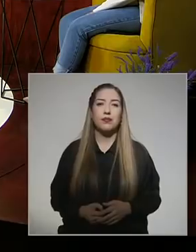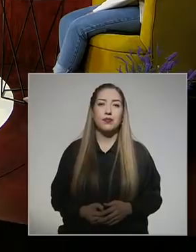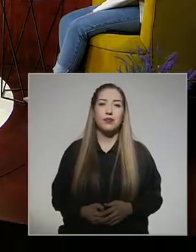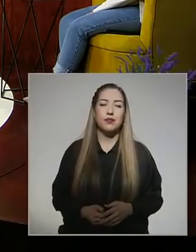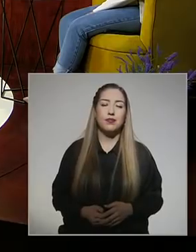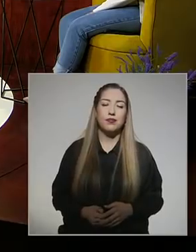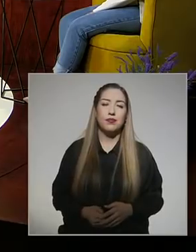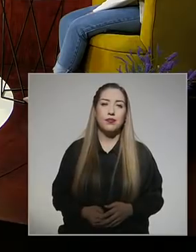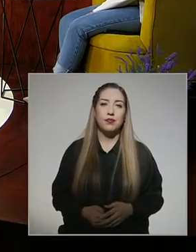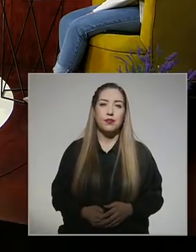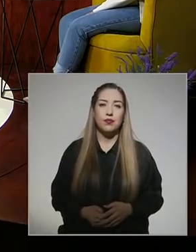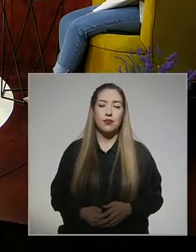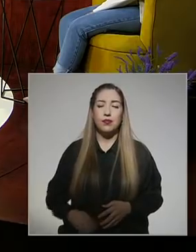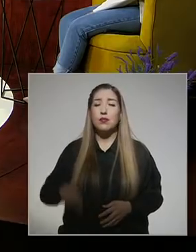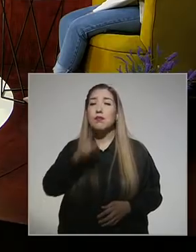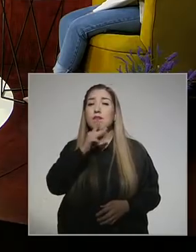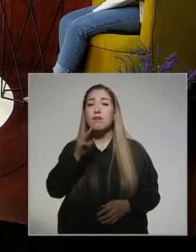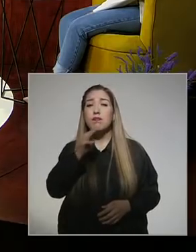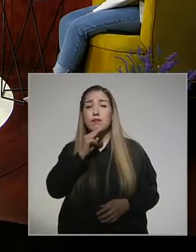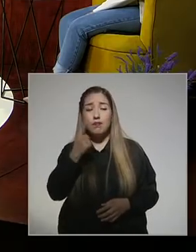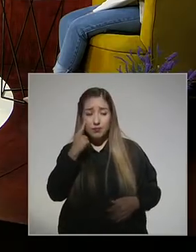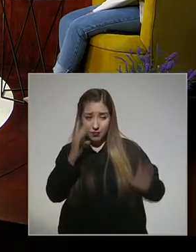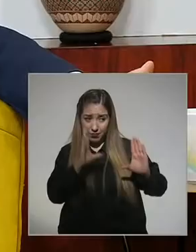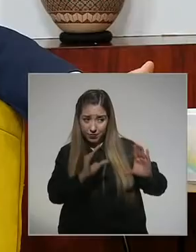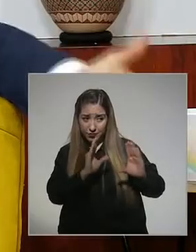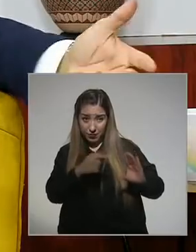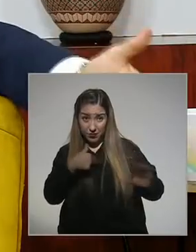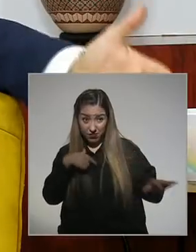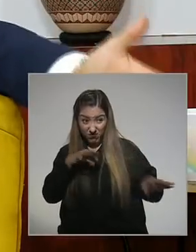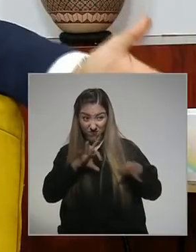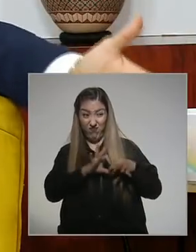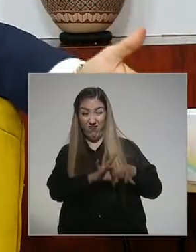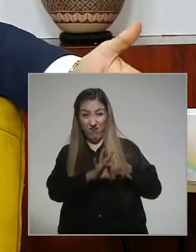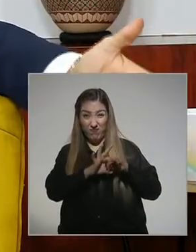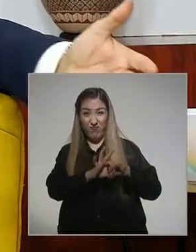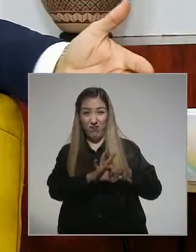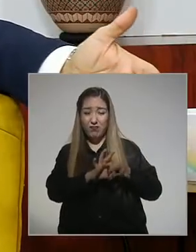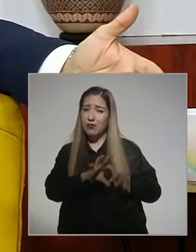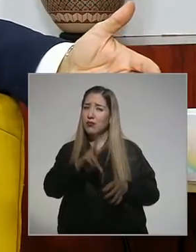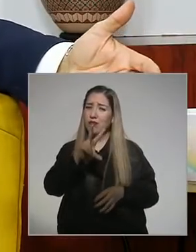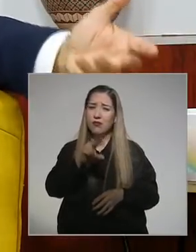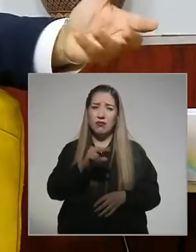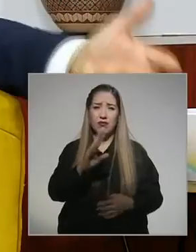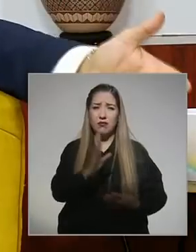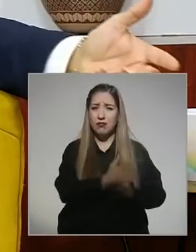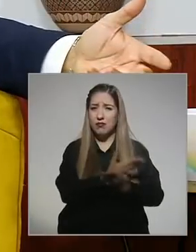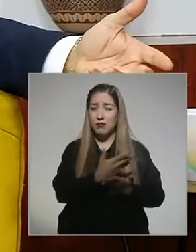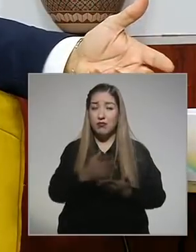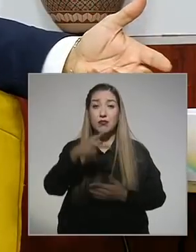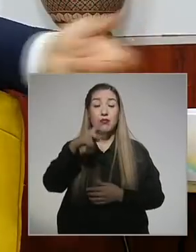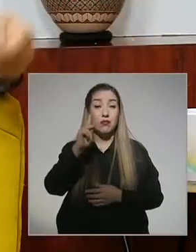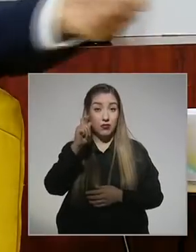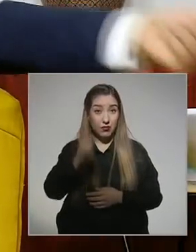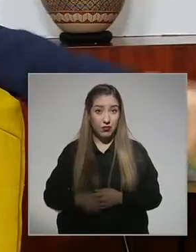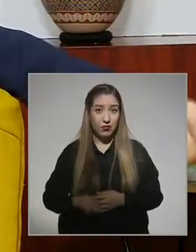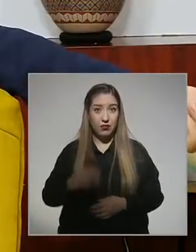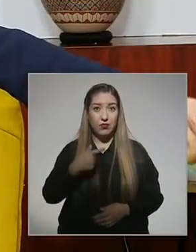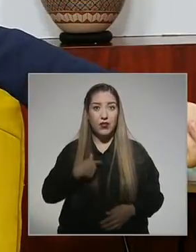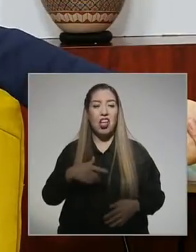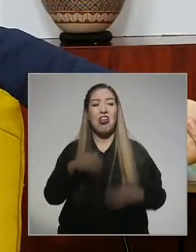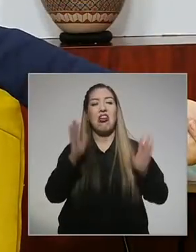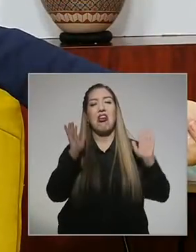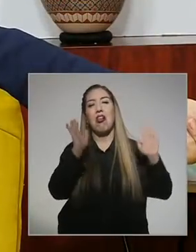capacidad de que no dependan de ti. Que no dependan de ti, pero eso no significa la negligencia de